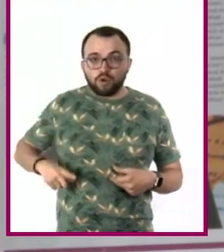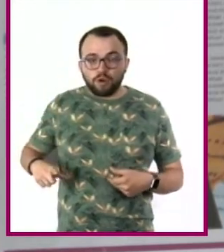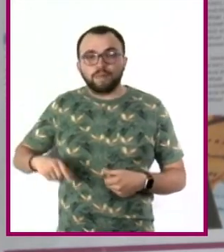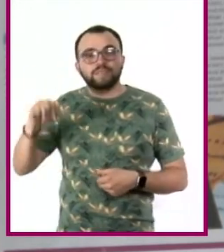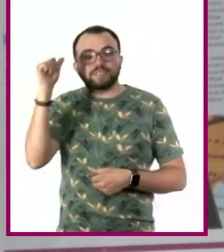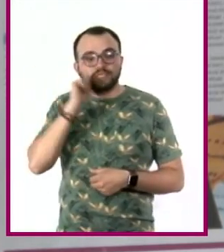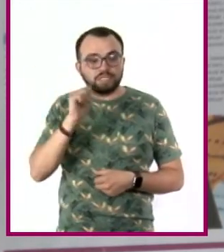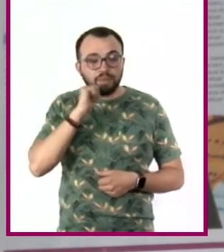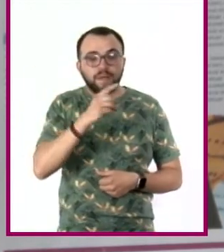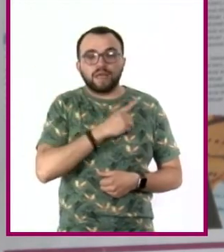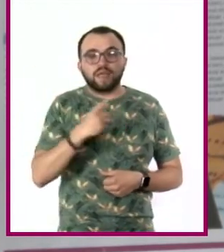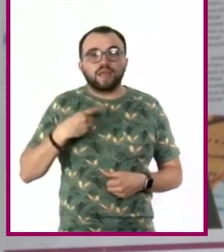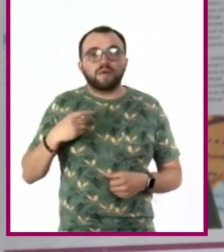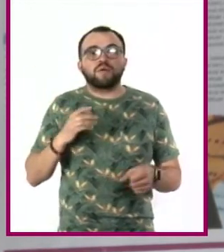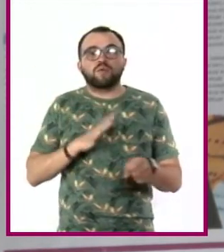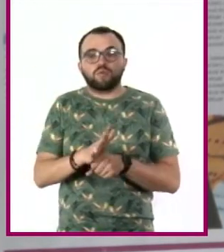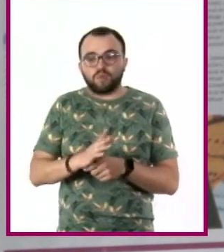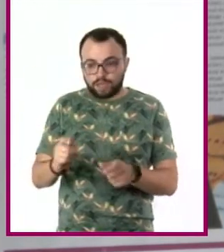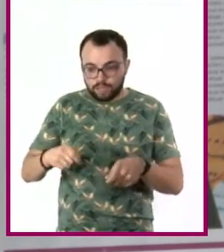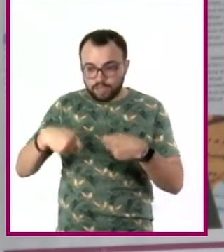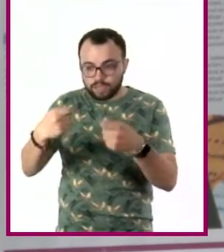el papel de provisor de seguridad.